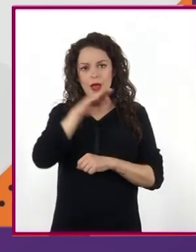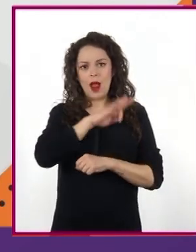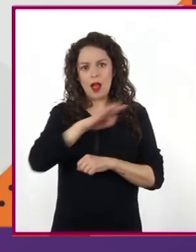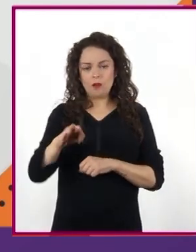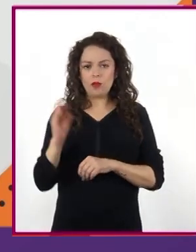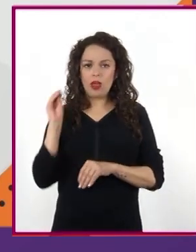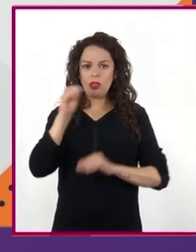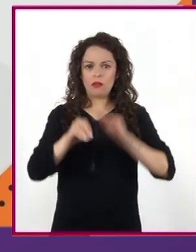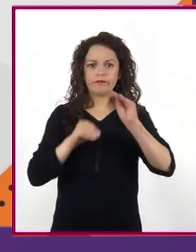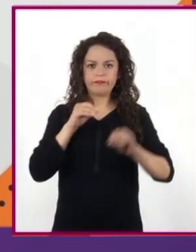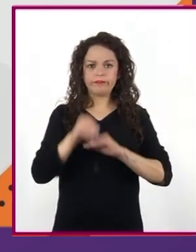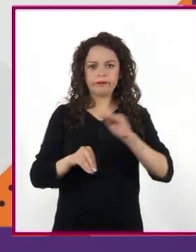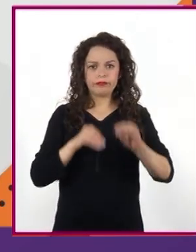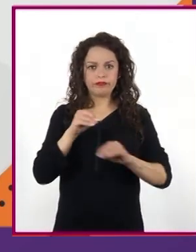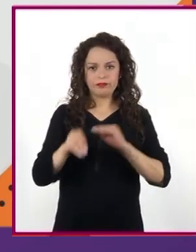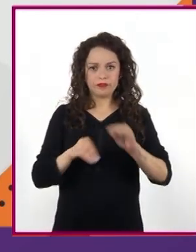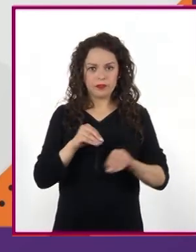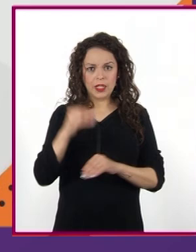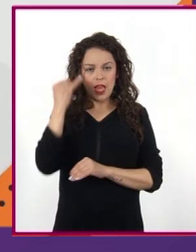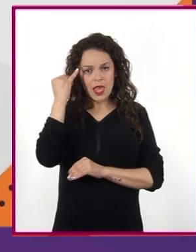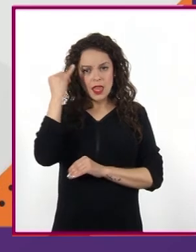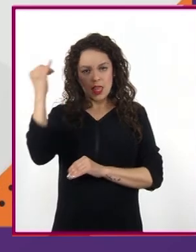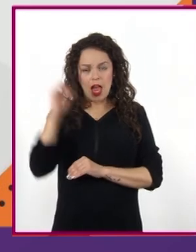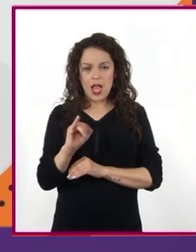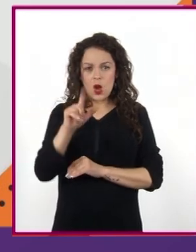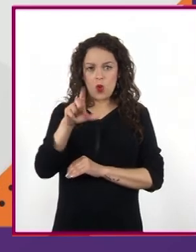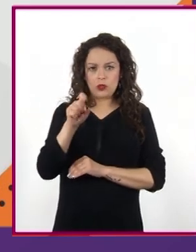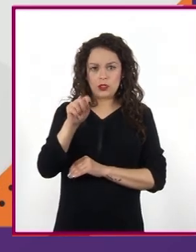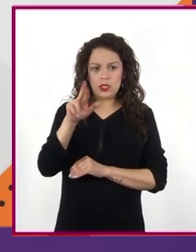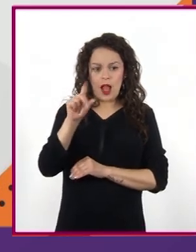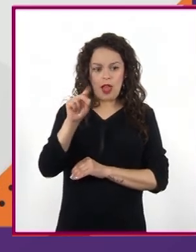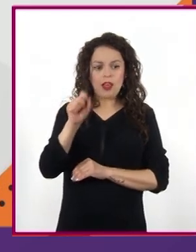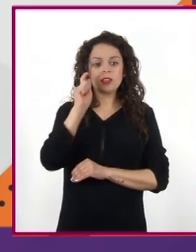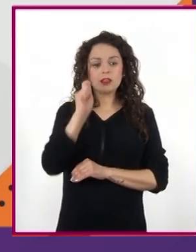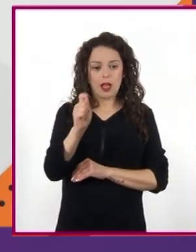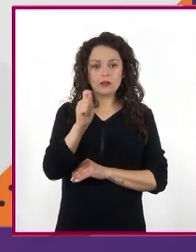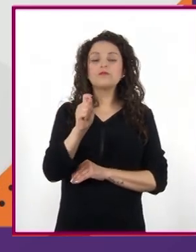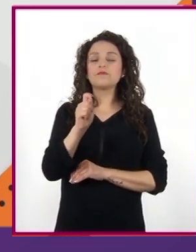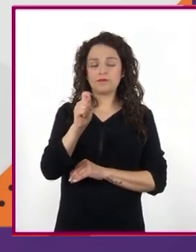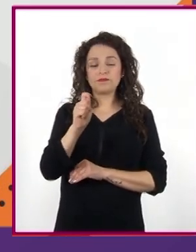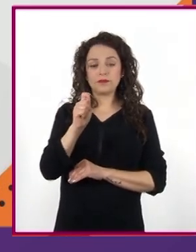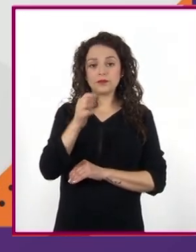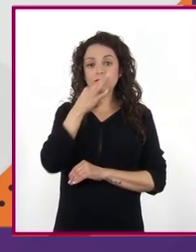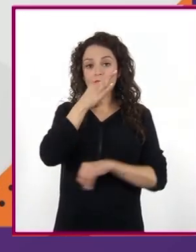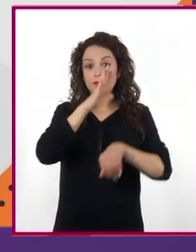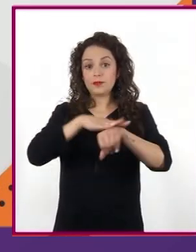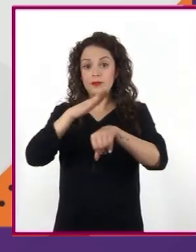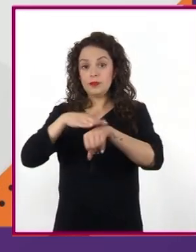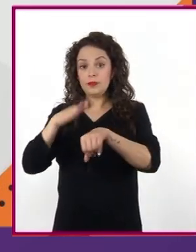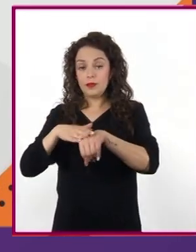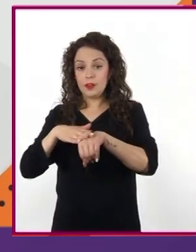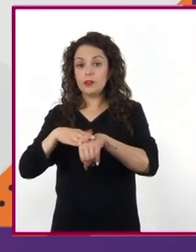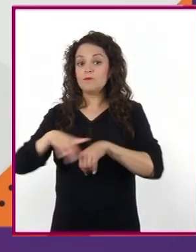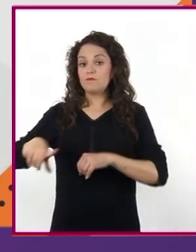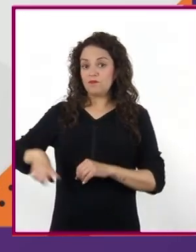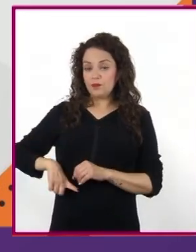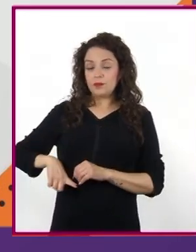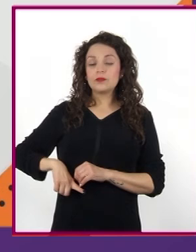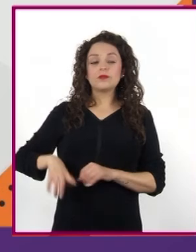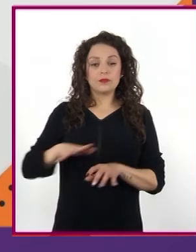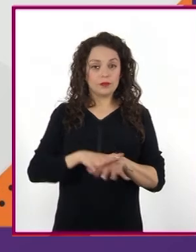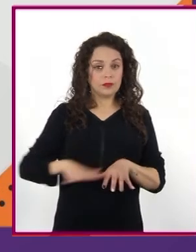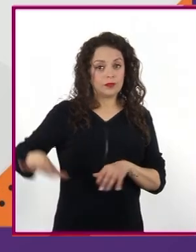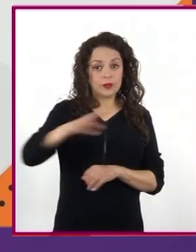ilustradas fue la instrucción pública, de modo tal que esta fue la principal preocupación de